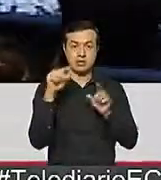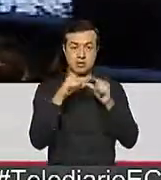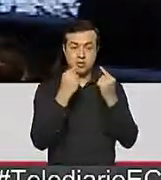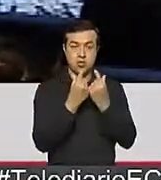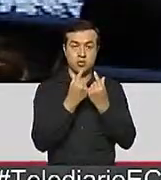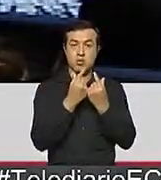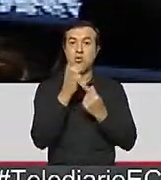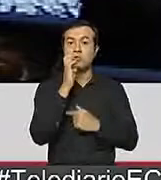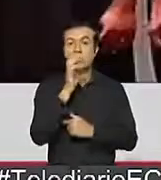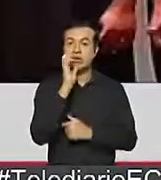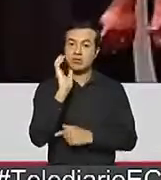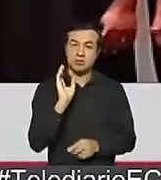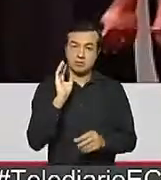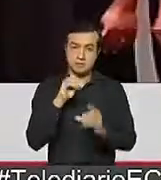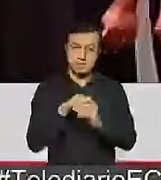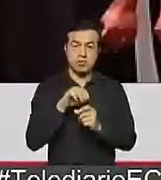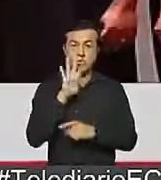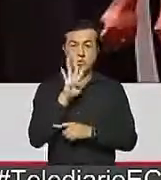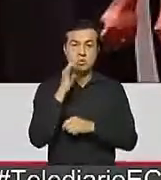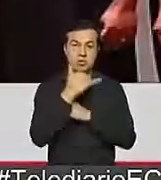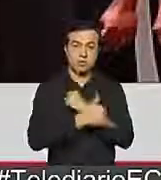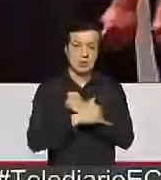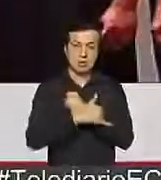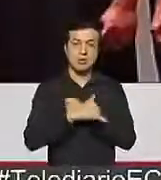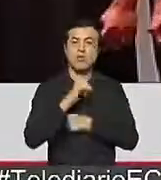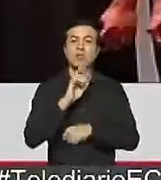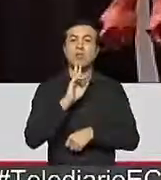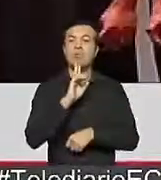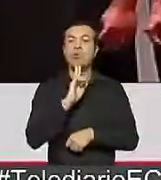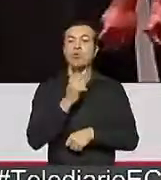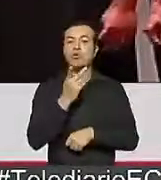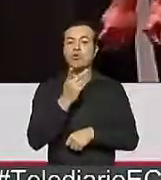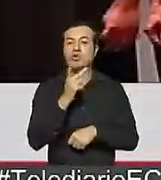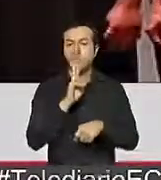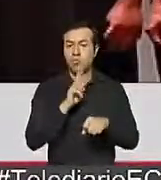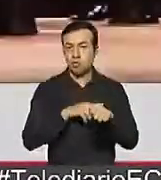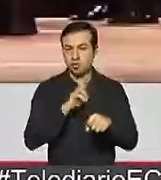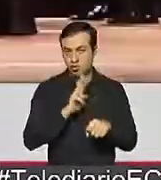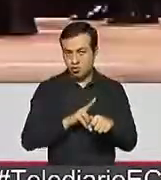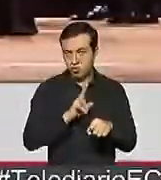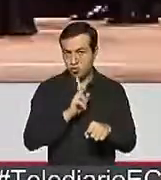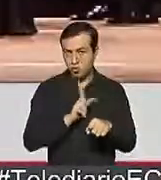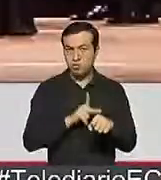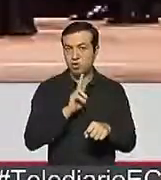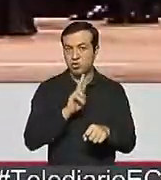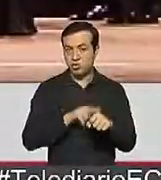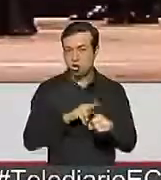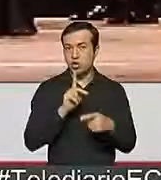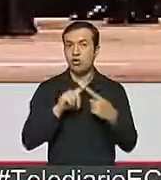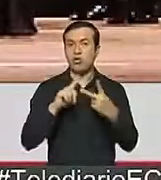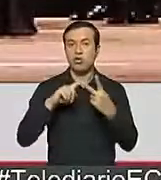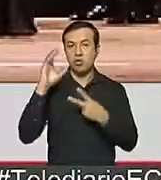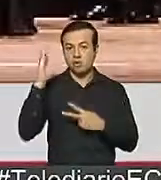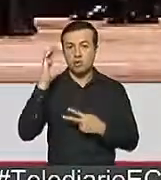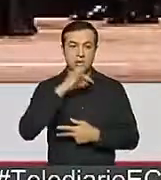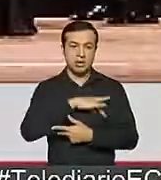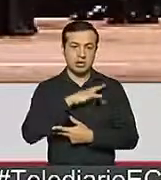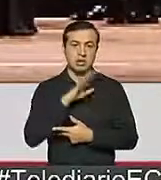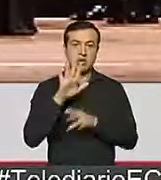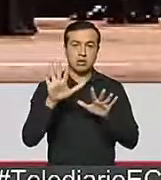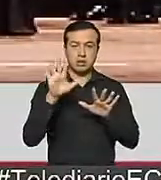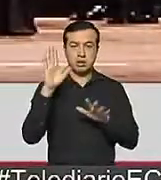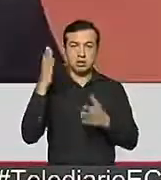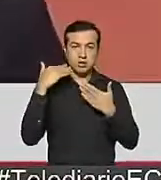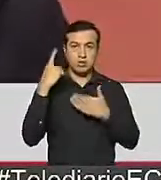agrupaciones participantes, 4 provenientes de Puerto Rico, Argentina, Colombia y Chile, 10 coros guayaquileños y 1